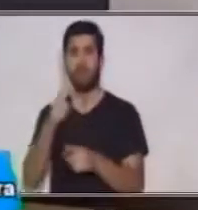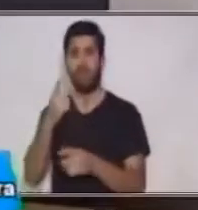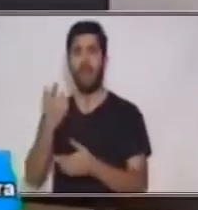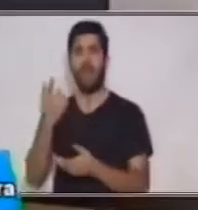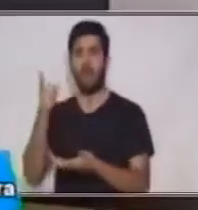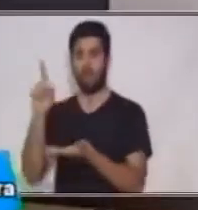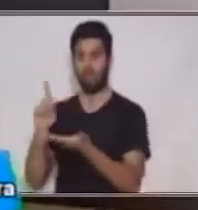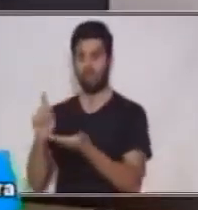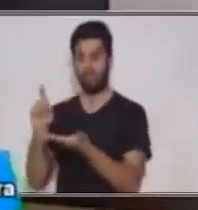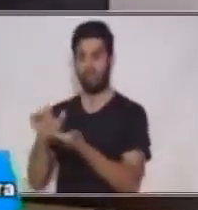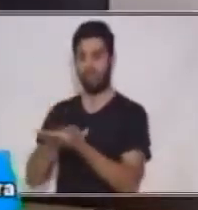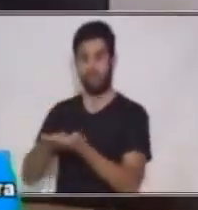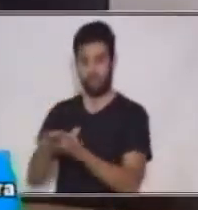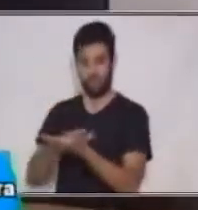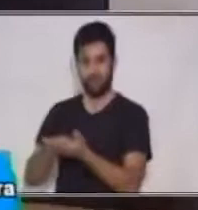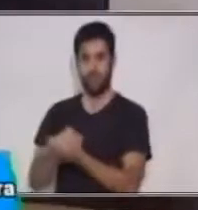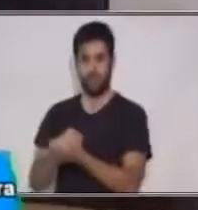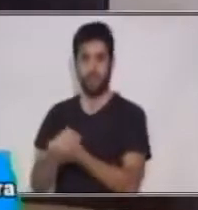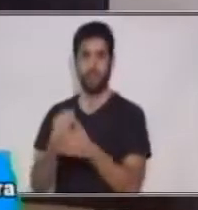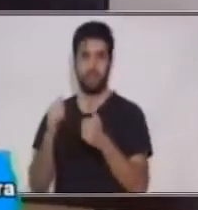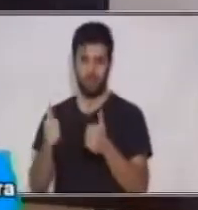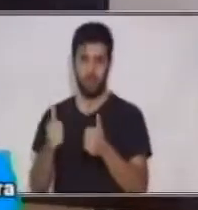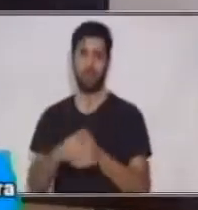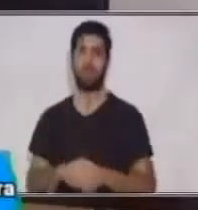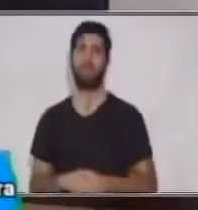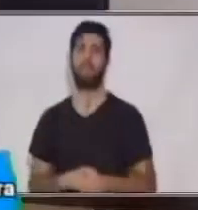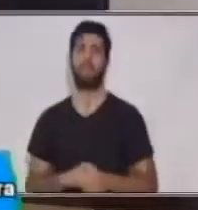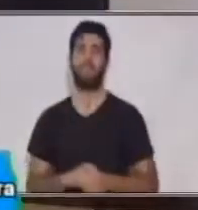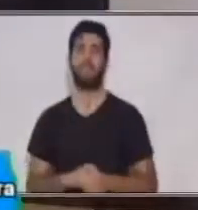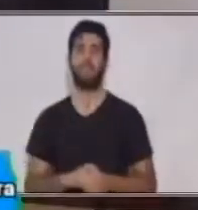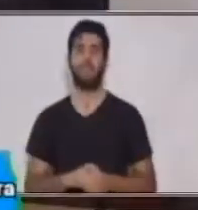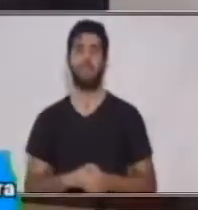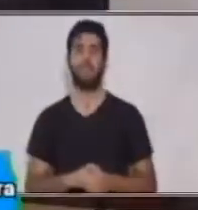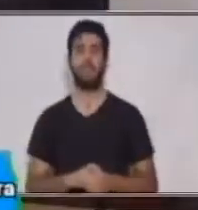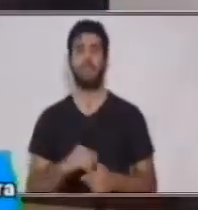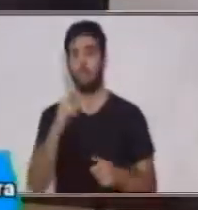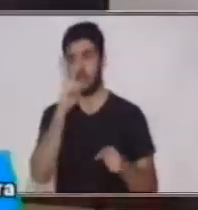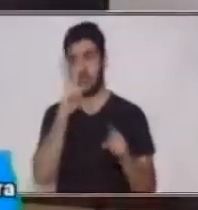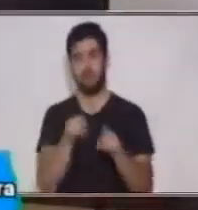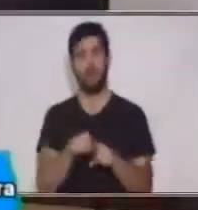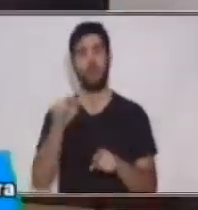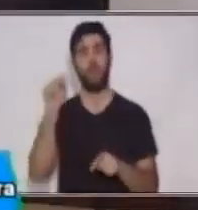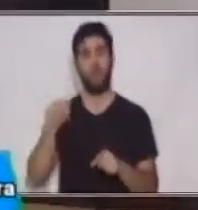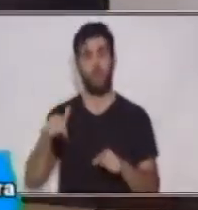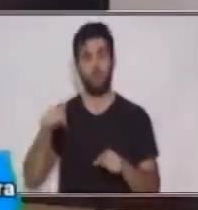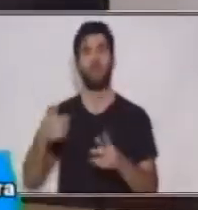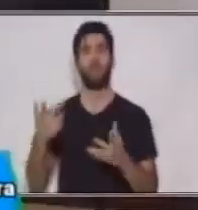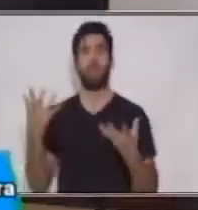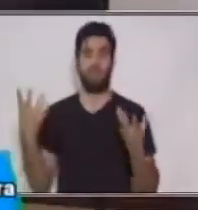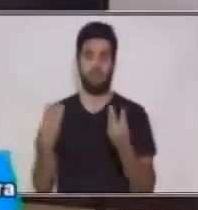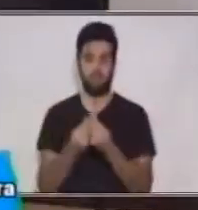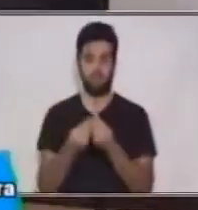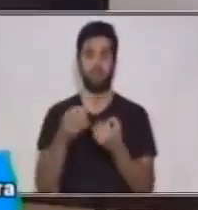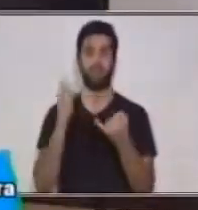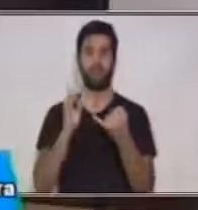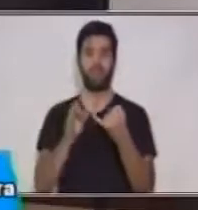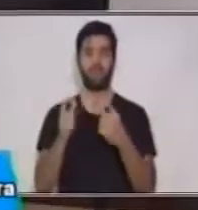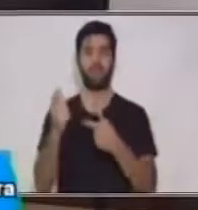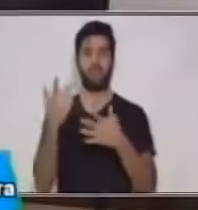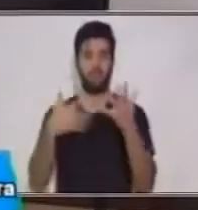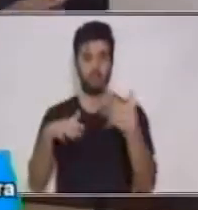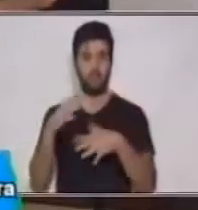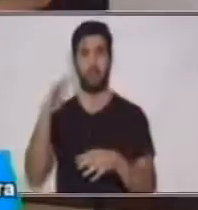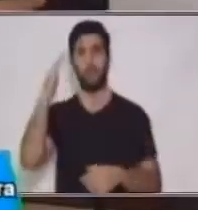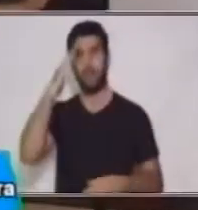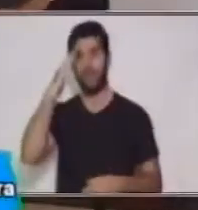yo acá antes y después de empezar a trabajar. Muy bien, también esta mañana nos acompaña en la lengua de